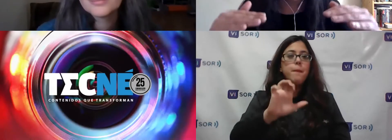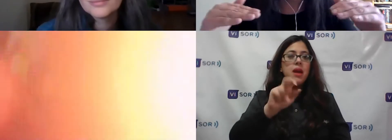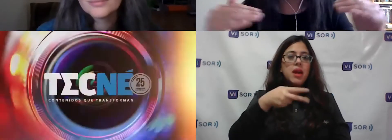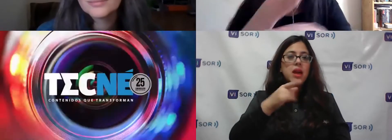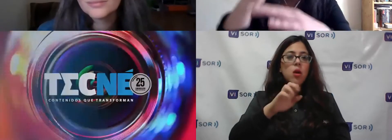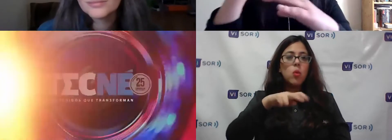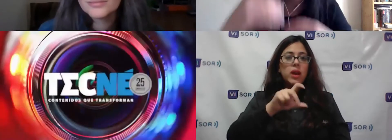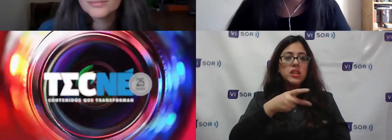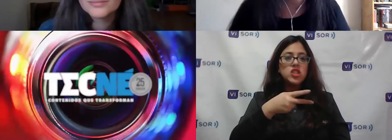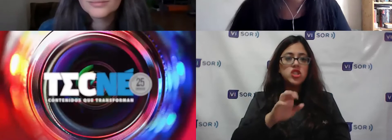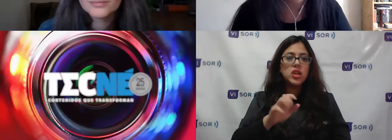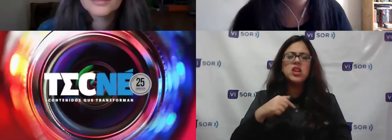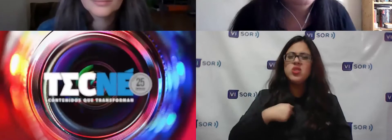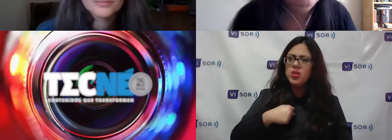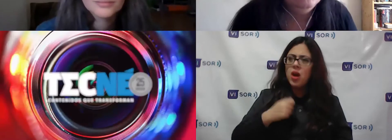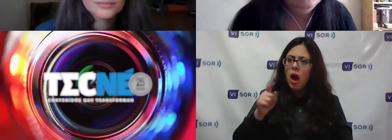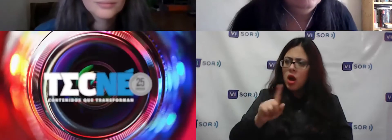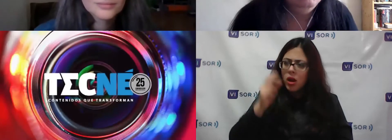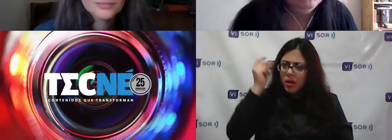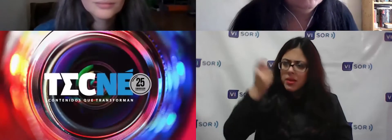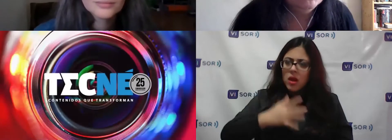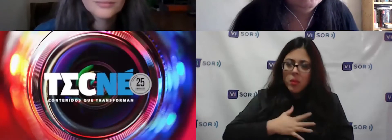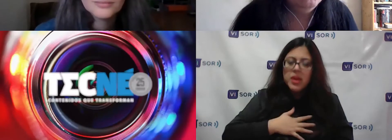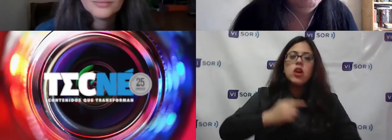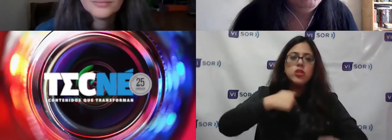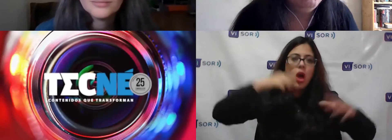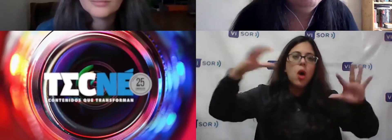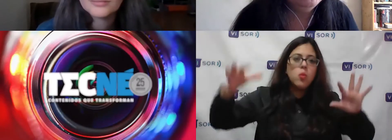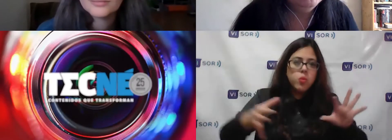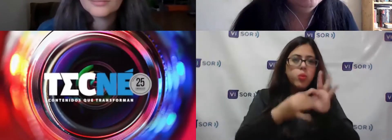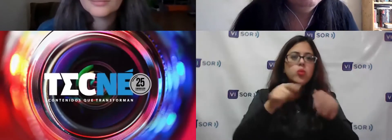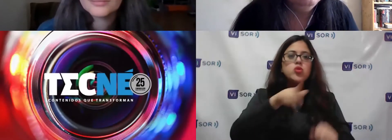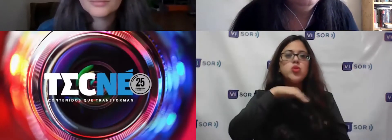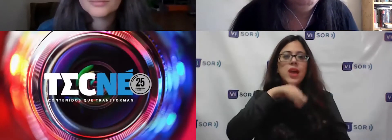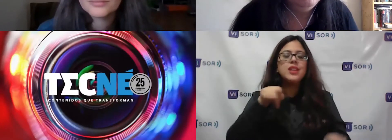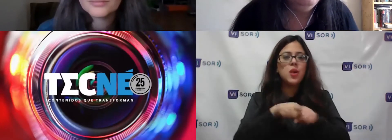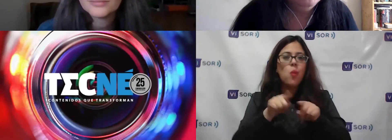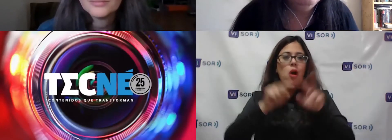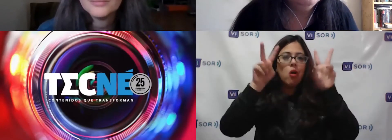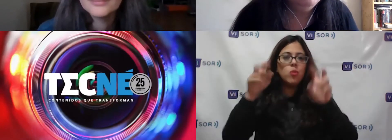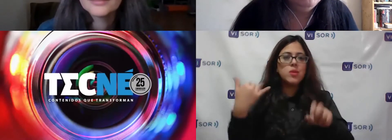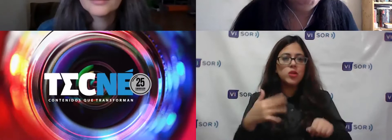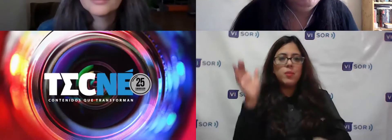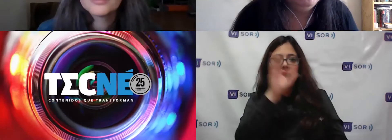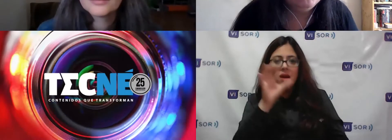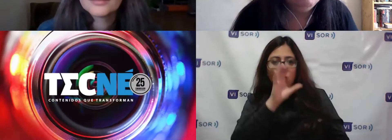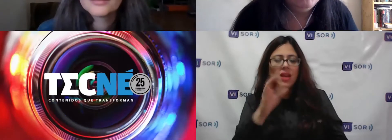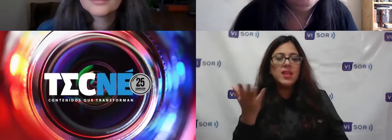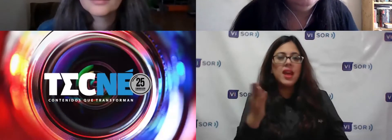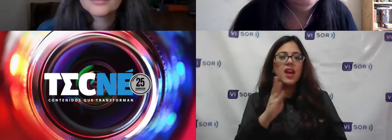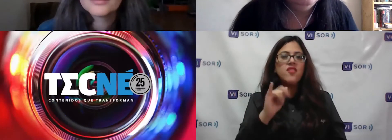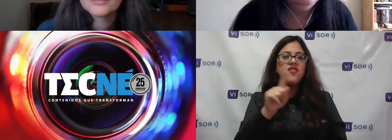y conecte las dos no hay un poco utilicé eso con poco como dispositivo como la búsqueda esta bisabuela para